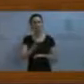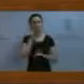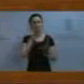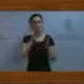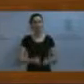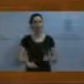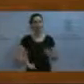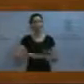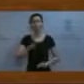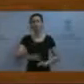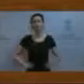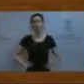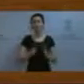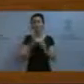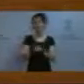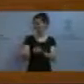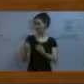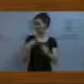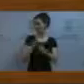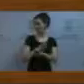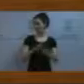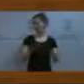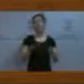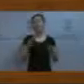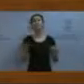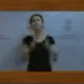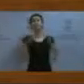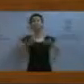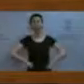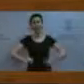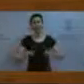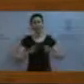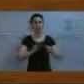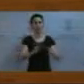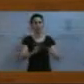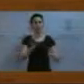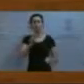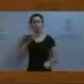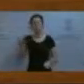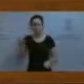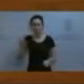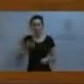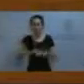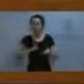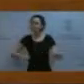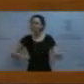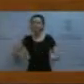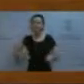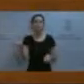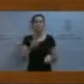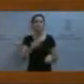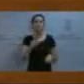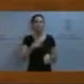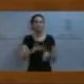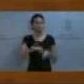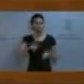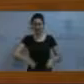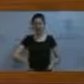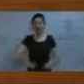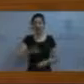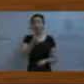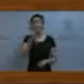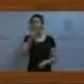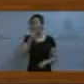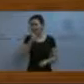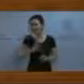Que a nosotros no se nos ha contado. Le vuelvo a preguntar. ¿Pactaron cosas ustedes en la Unión Europea que no tenían mayoría para poder aprobar aquí? Fíjese que es sencillo de